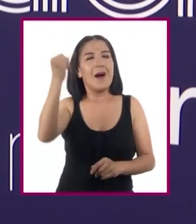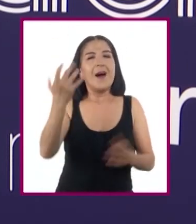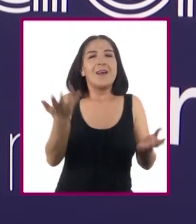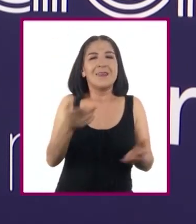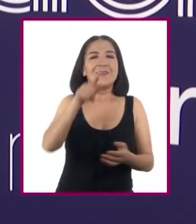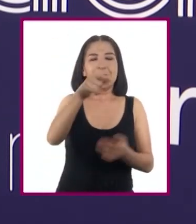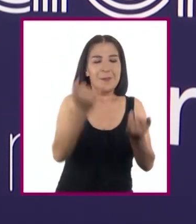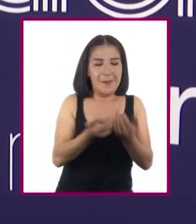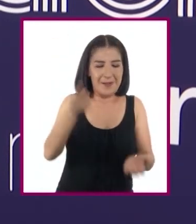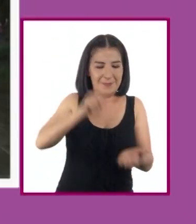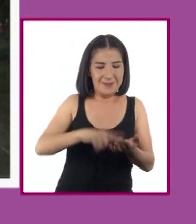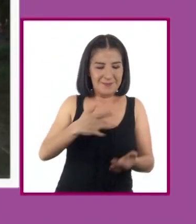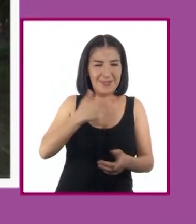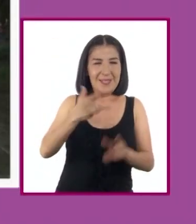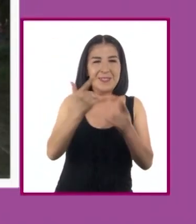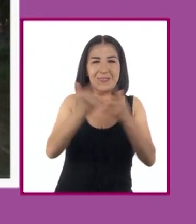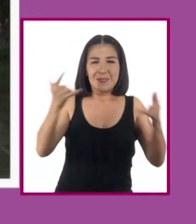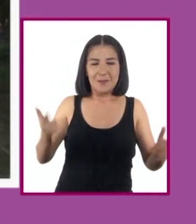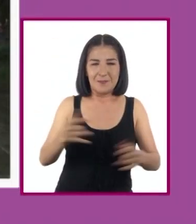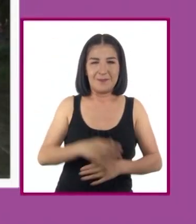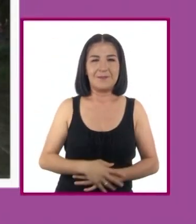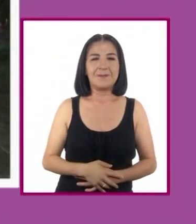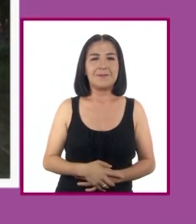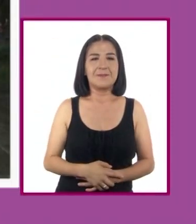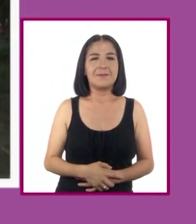se podrían ubicar.